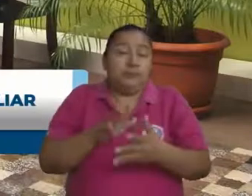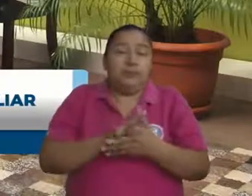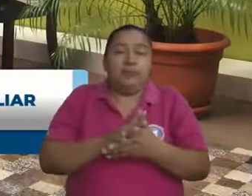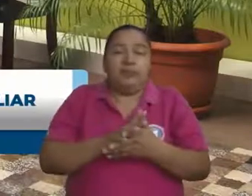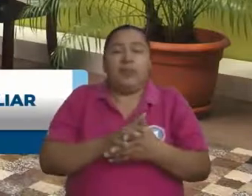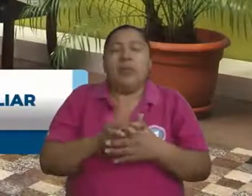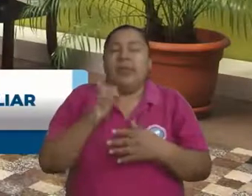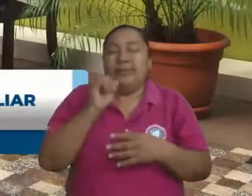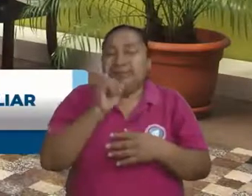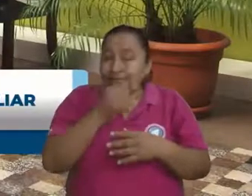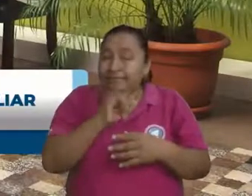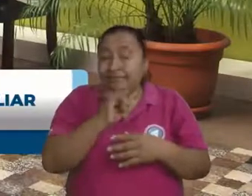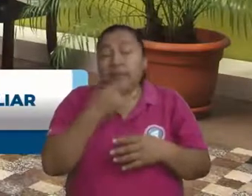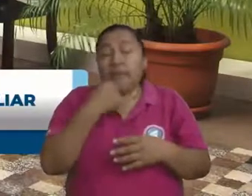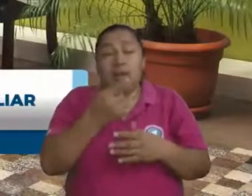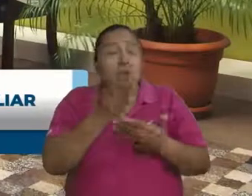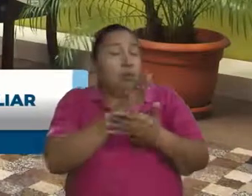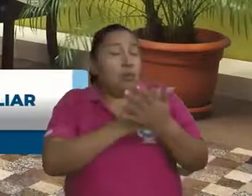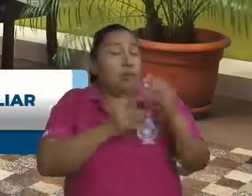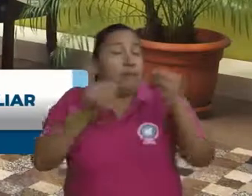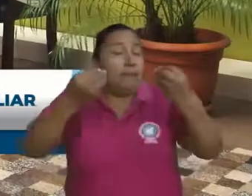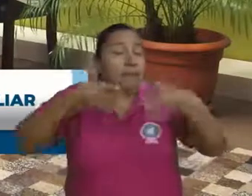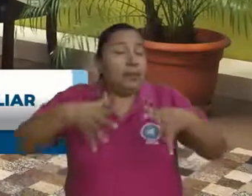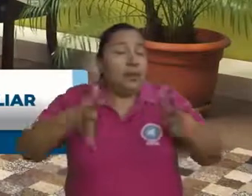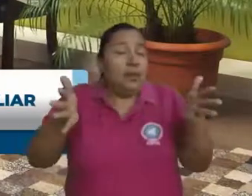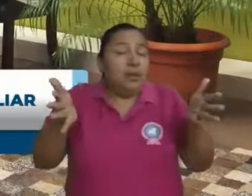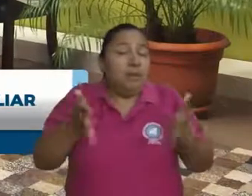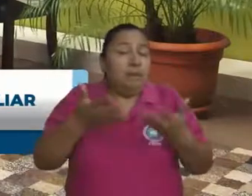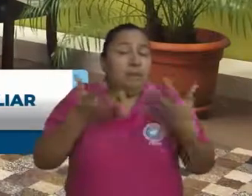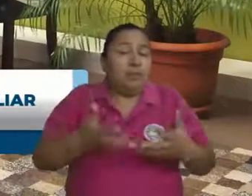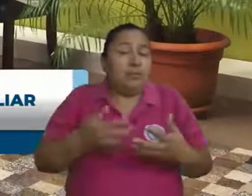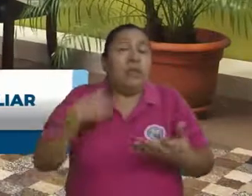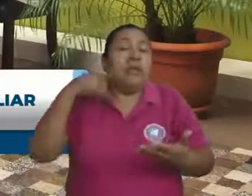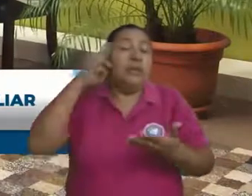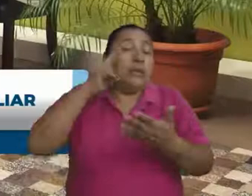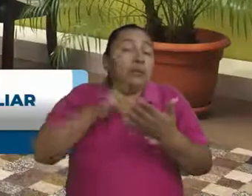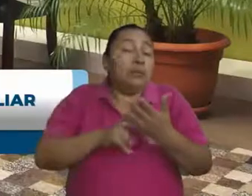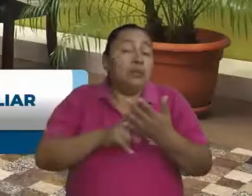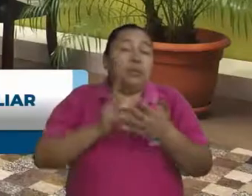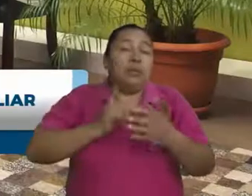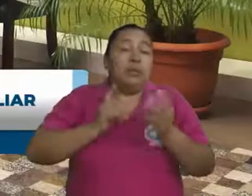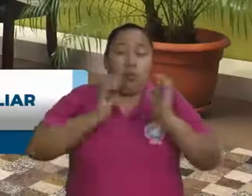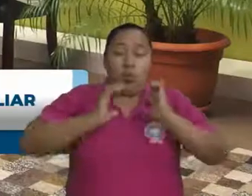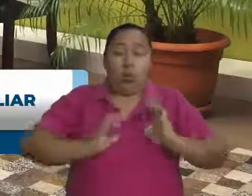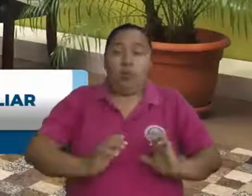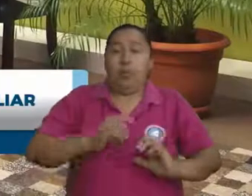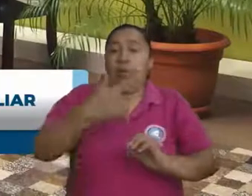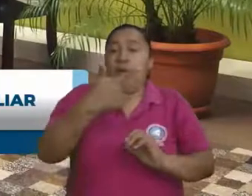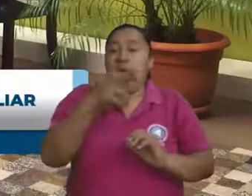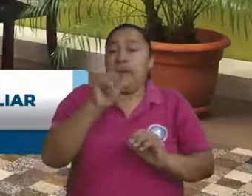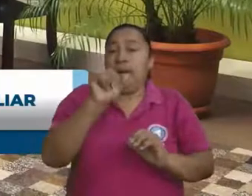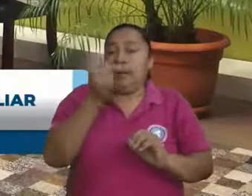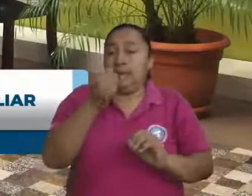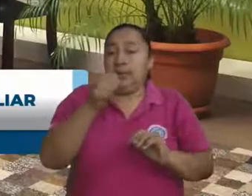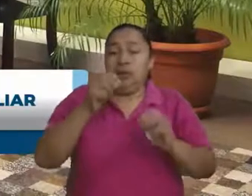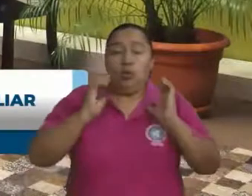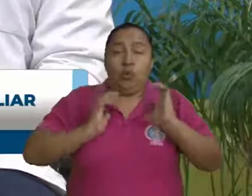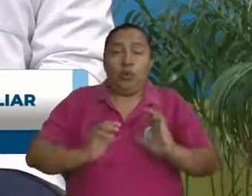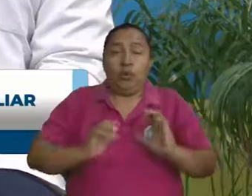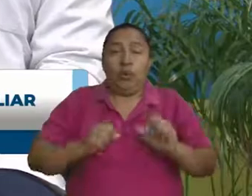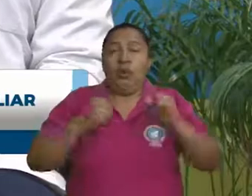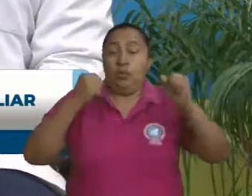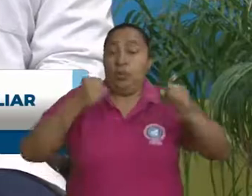Esto de la pérdida de peso se relaciona porque recordemos que nosotros tenemos una grasa corporal, sobre todo aquellas personas con sobrepeso u